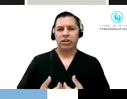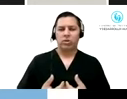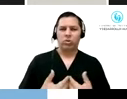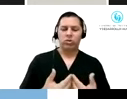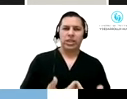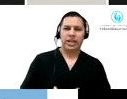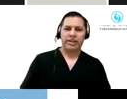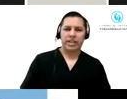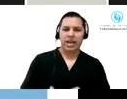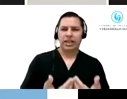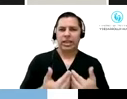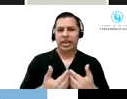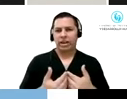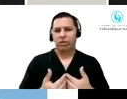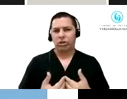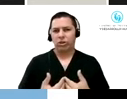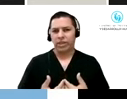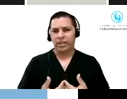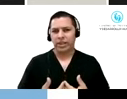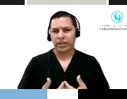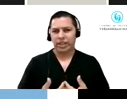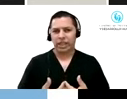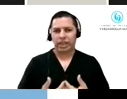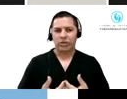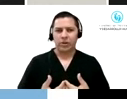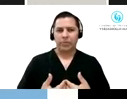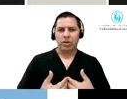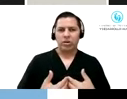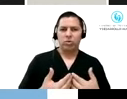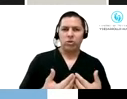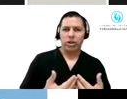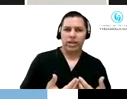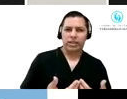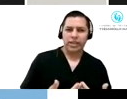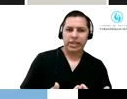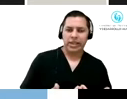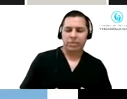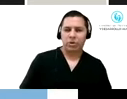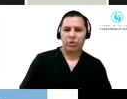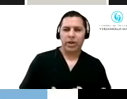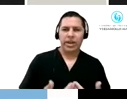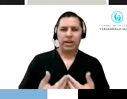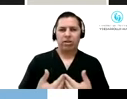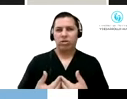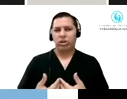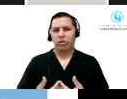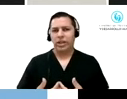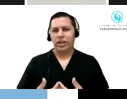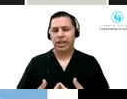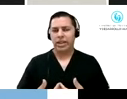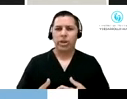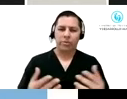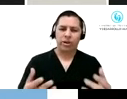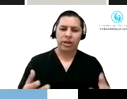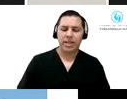vulnerabilidad. Uno es el que rescata, el otro es el rescatado. Uno es el que provee, otro es